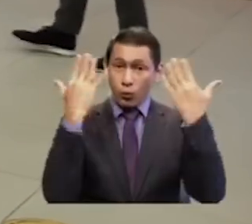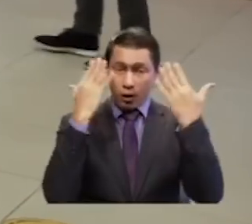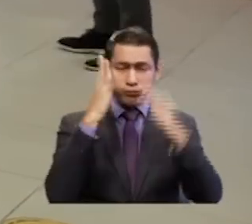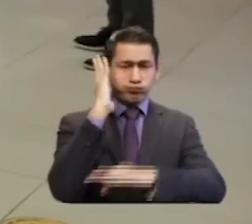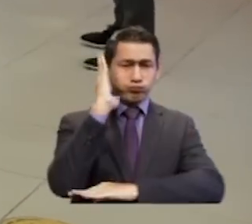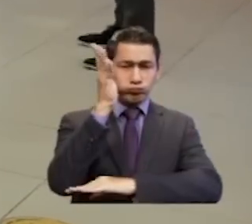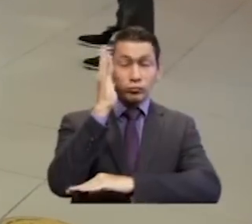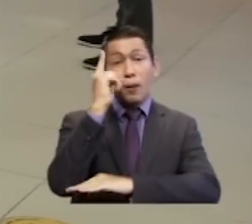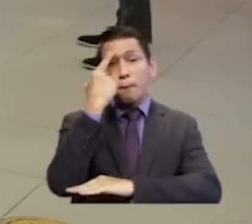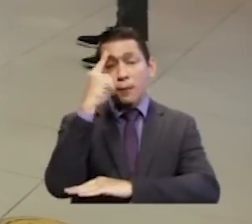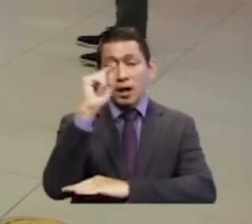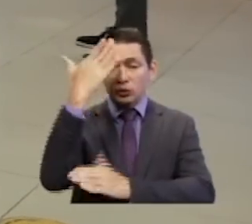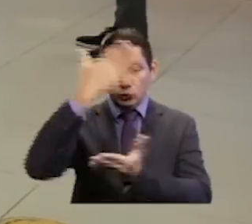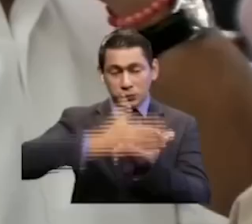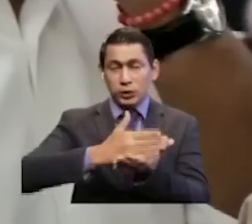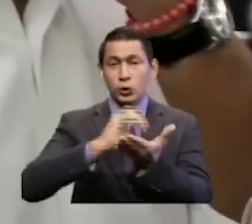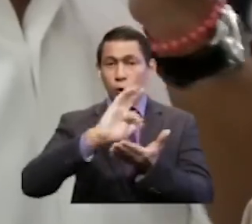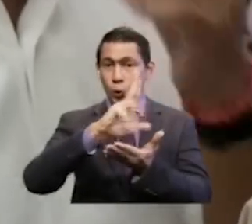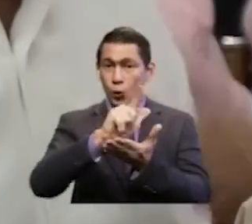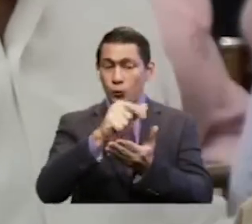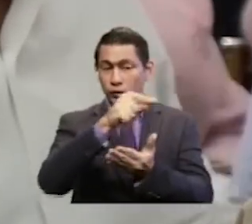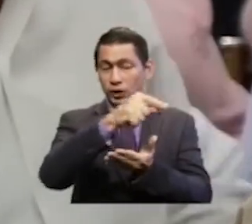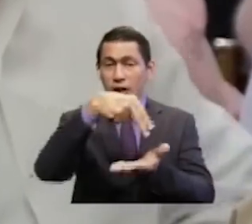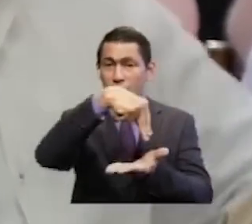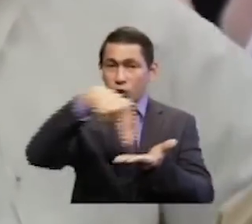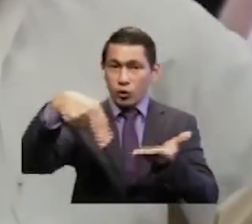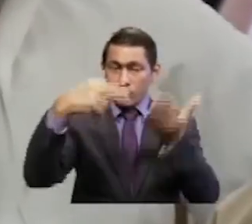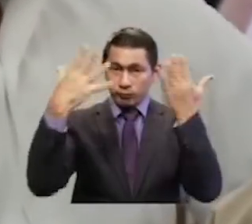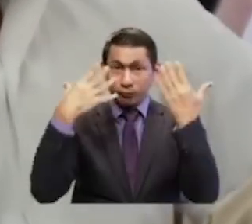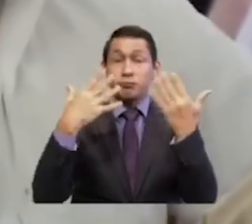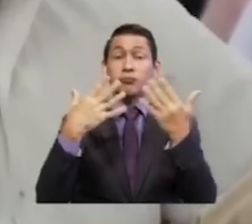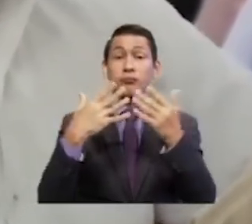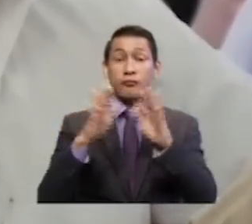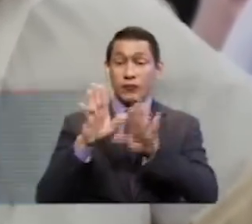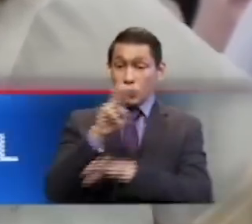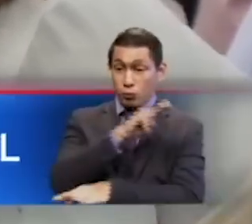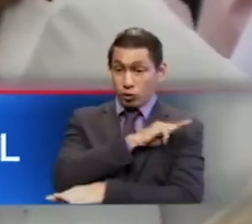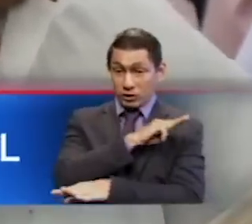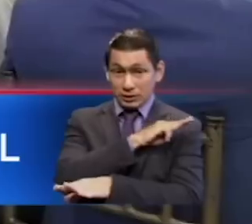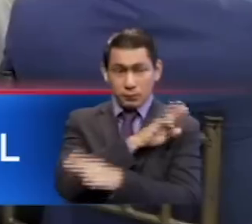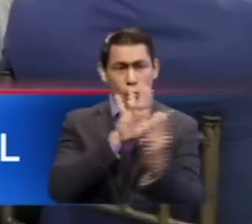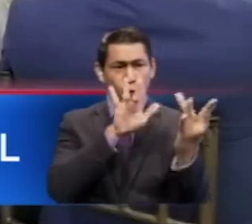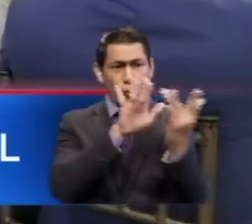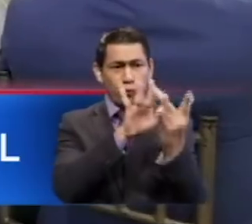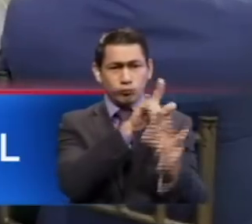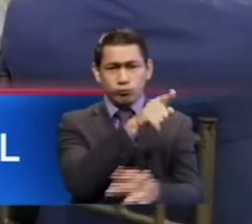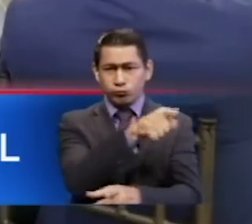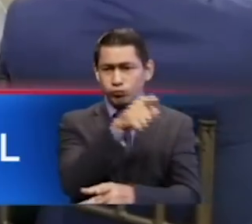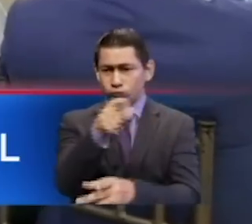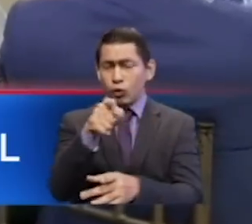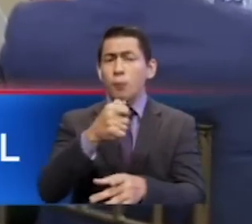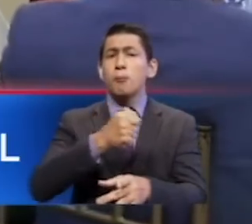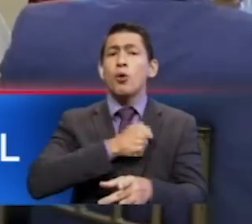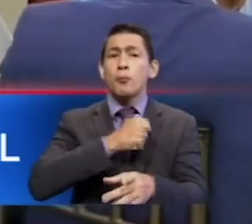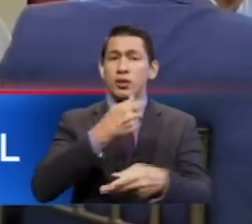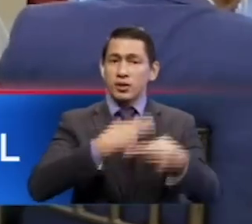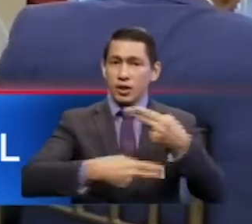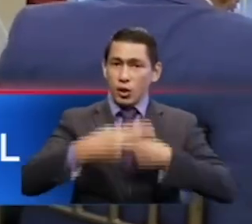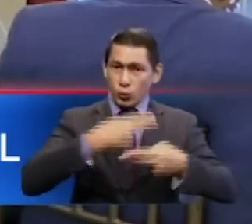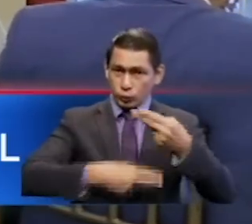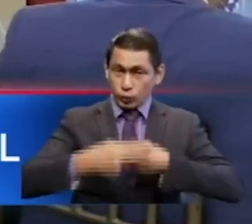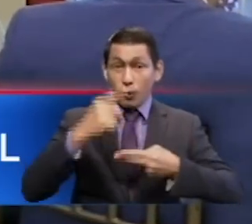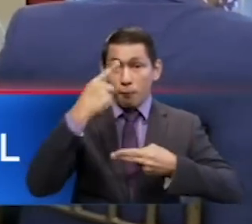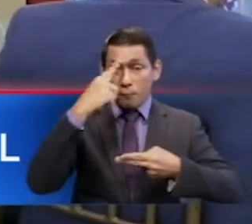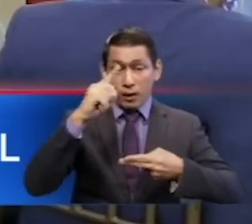para frenar la acción de los antisociales. Además, se fortalecerá la comunicación entre los dueños de establecimientos y la policía para aumentar la